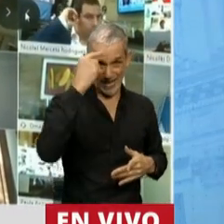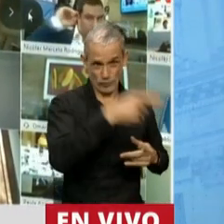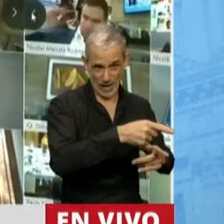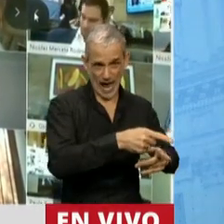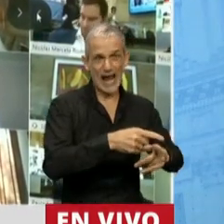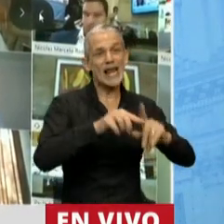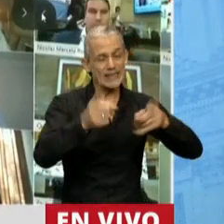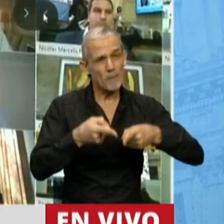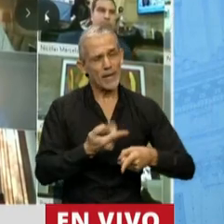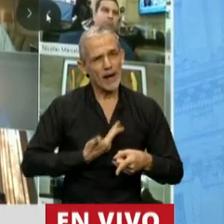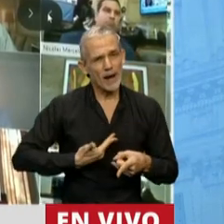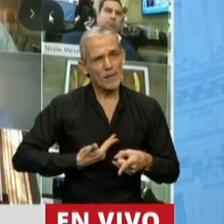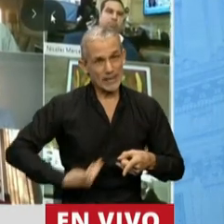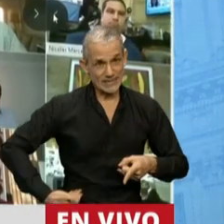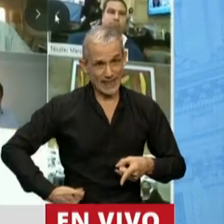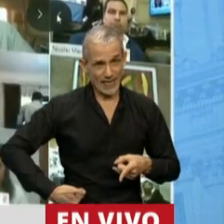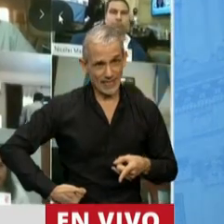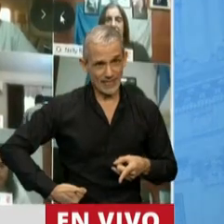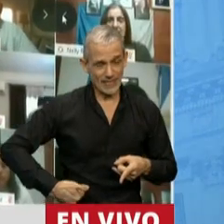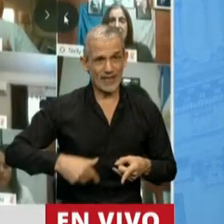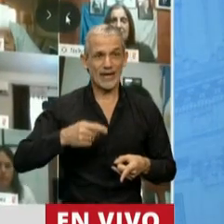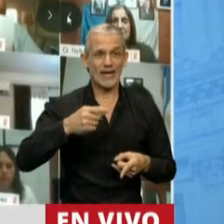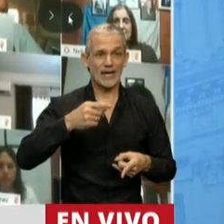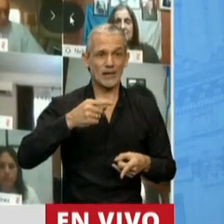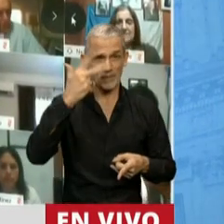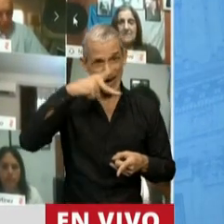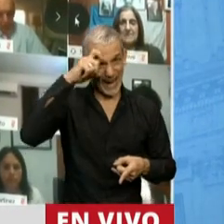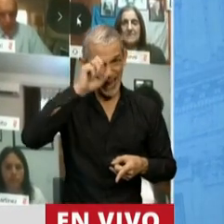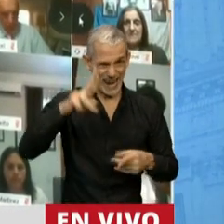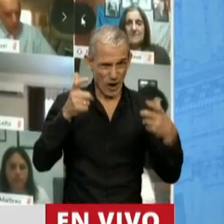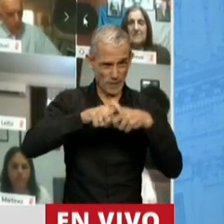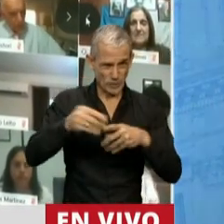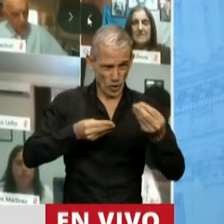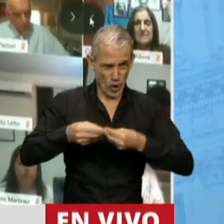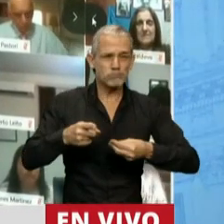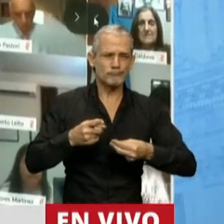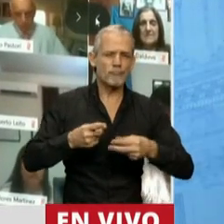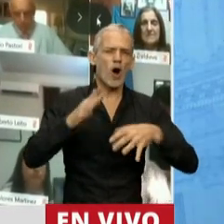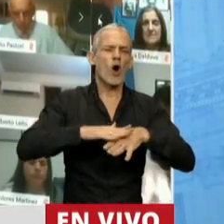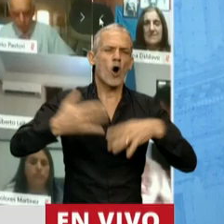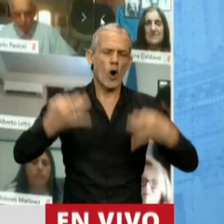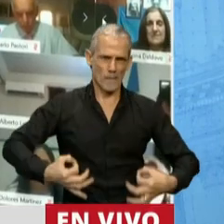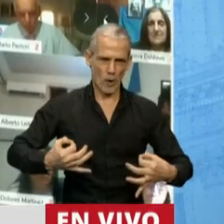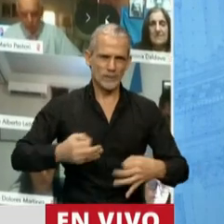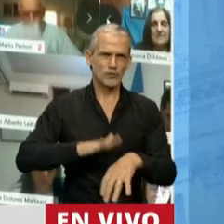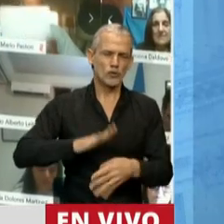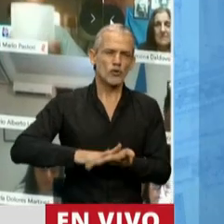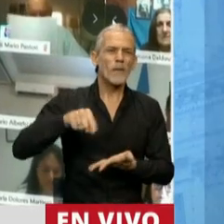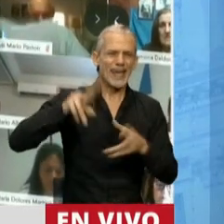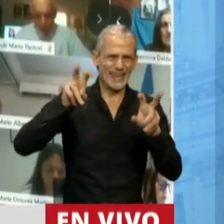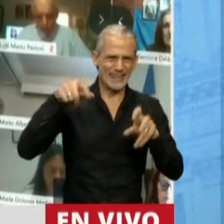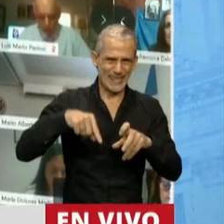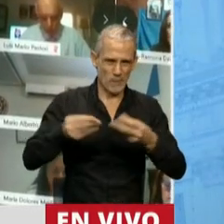nacional, también al presidente Heller, por el compromiso que tomó con respecto a este